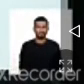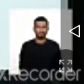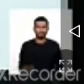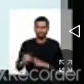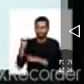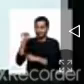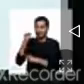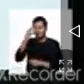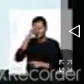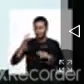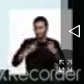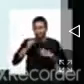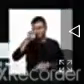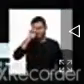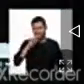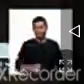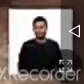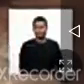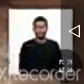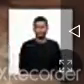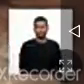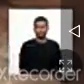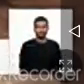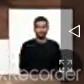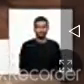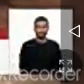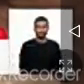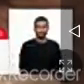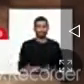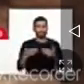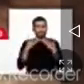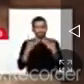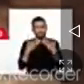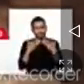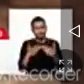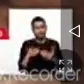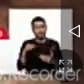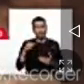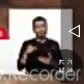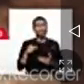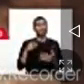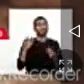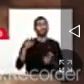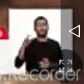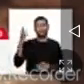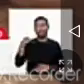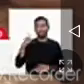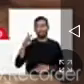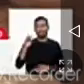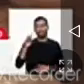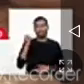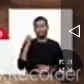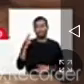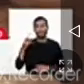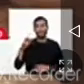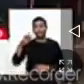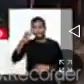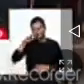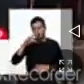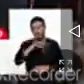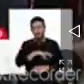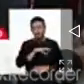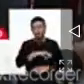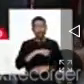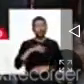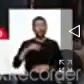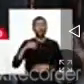Compunche Perú, Gobierno del Perú. Muchas gracias. En 2012, México, Chile, Colombia y Perú firmaron